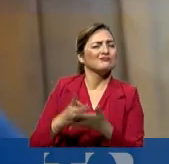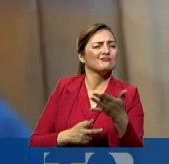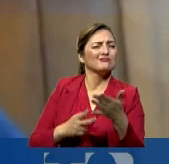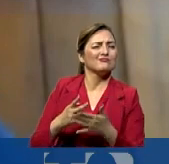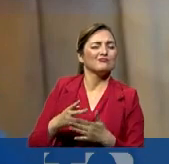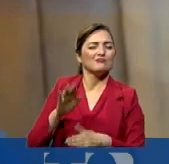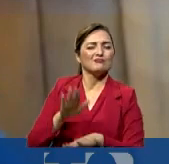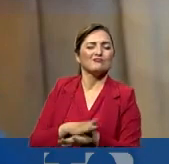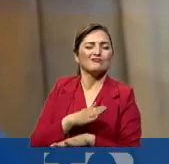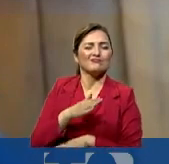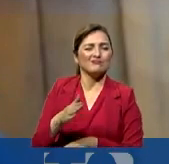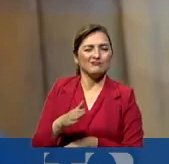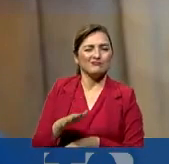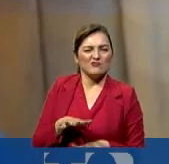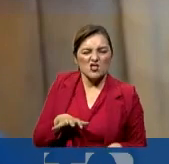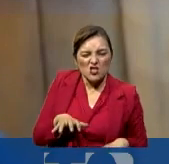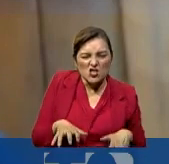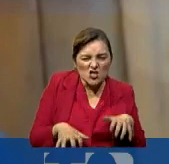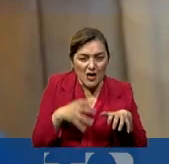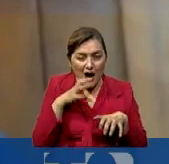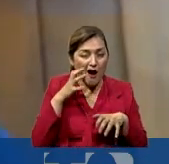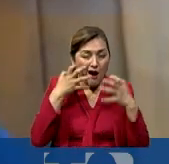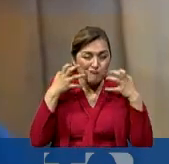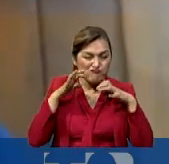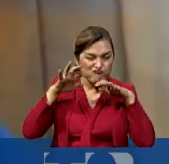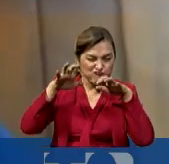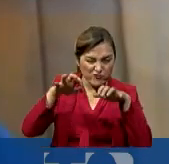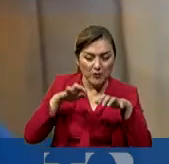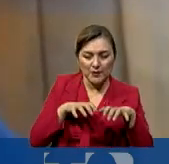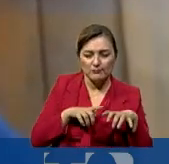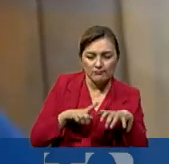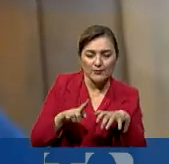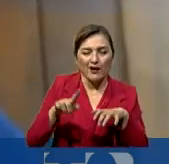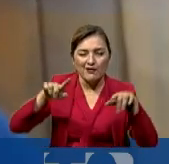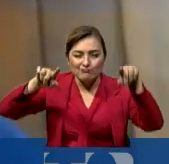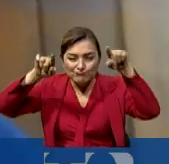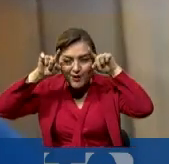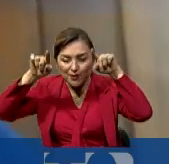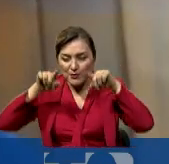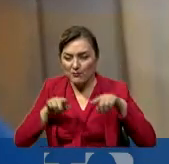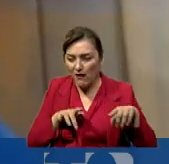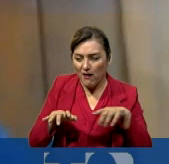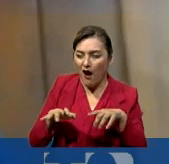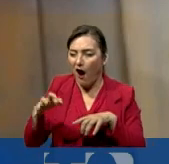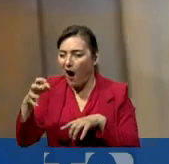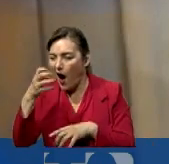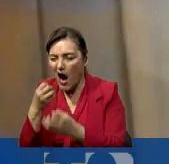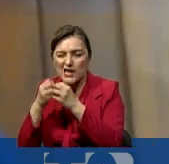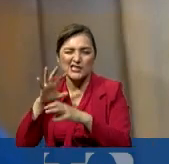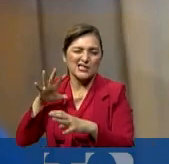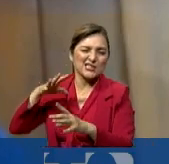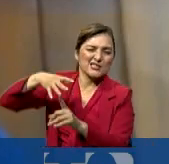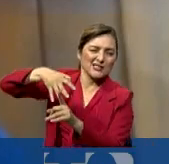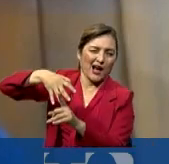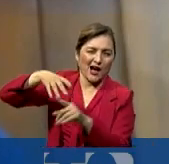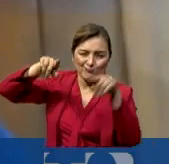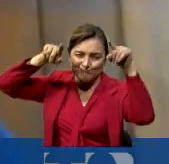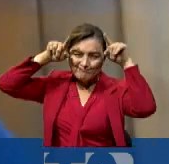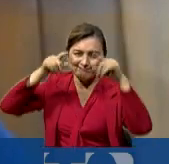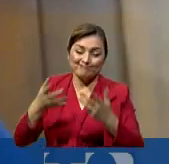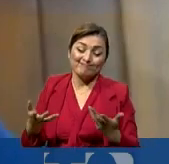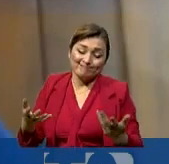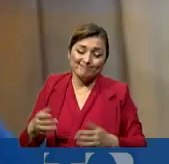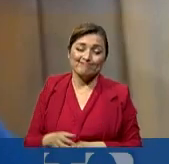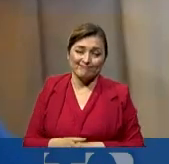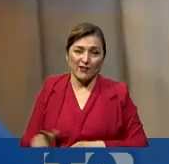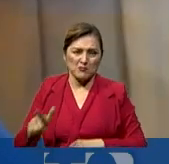esto habría sido consecuencia de un conflicto en fauna derivado del ataque del puma a algunos ganado